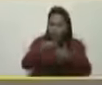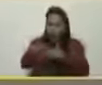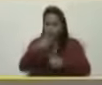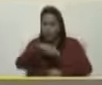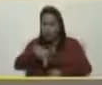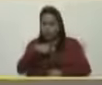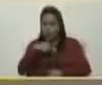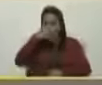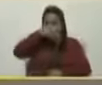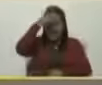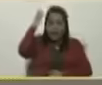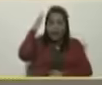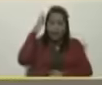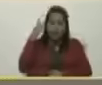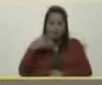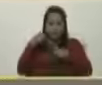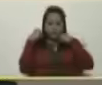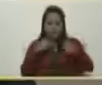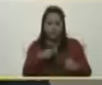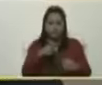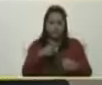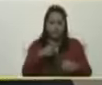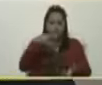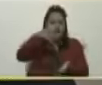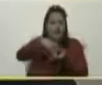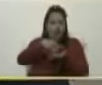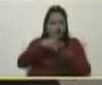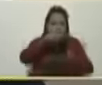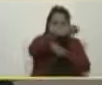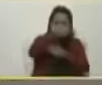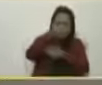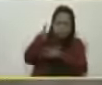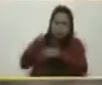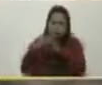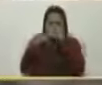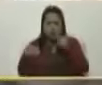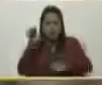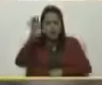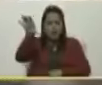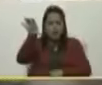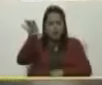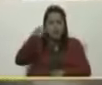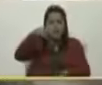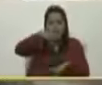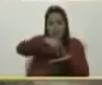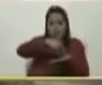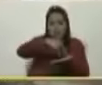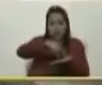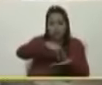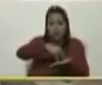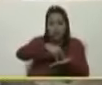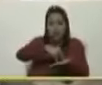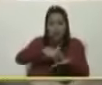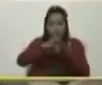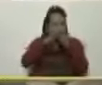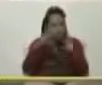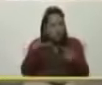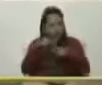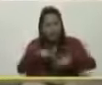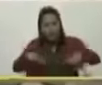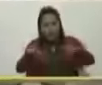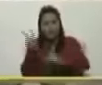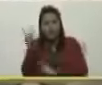Pinto desde Carabobo, nos vamos a sumar a recorrer todo el país. Desde Carabobo y todos los espacios de Venezuela,